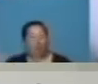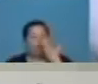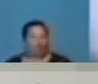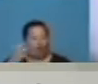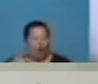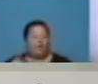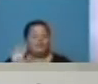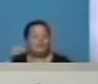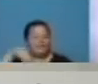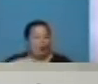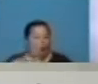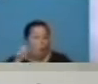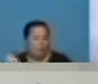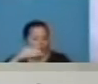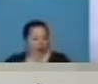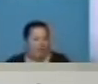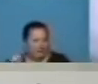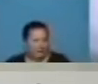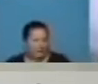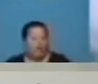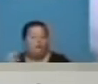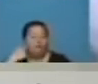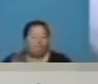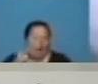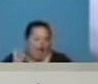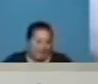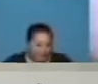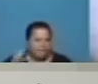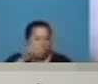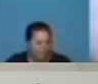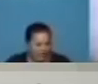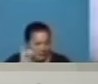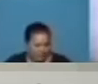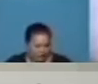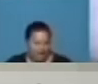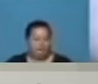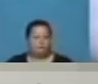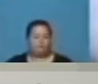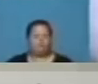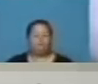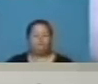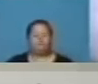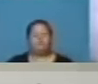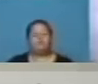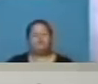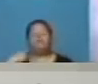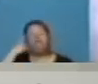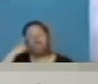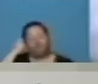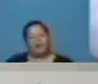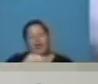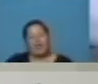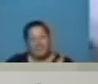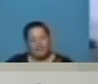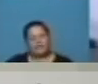quemaron, que formaban parte de su propia lista, y lo reconoció y estuvieron detenidos. Se llegó a la conclusión de la